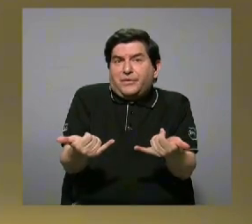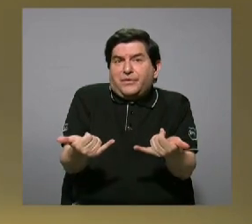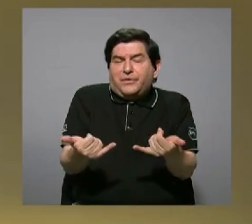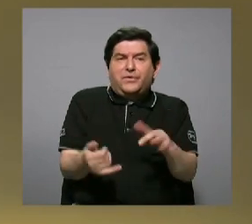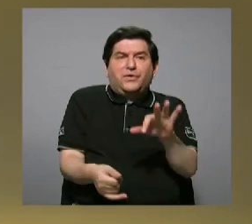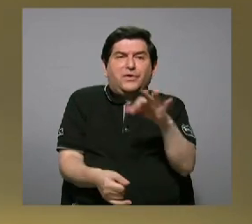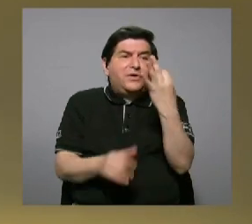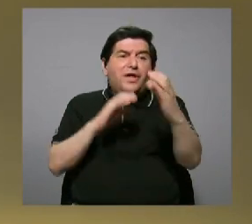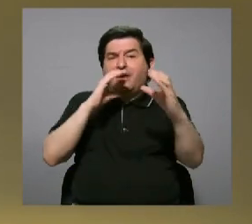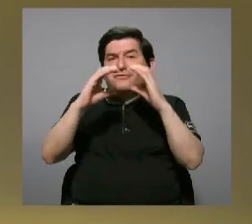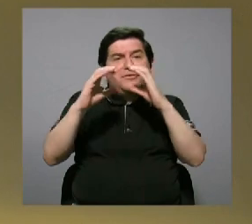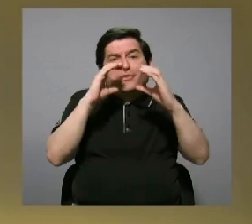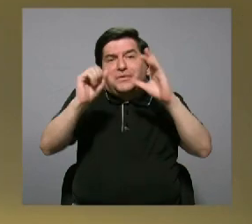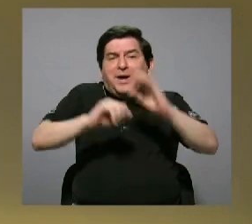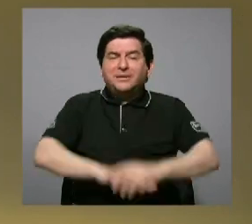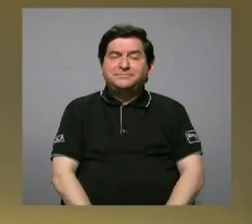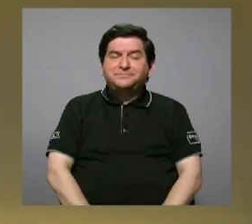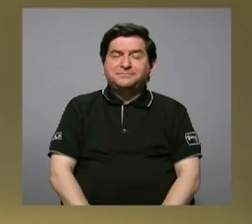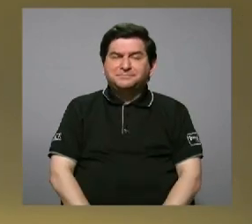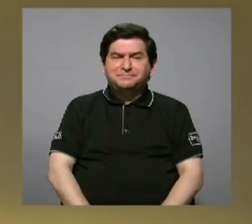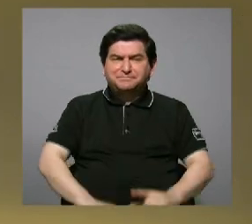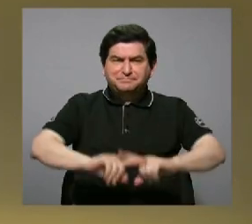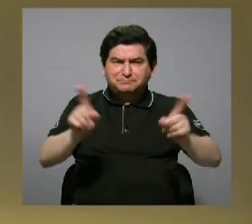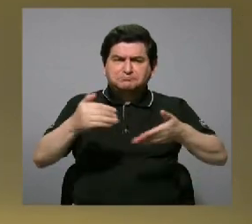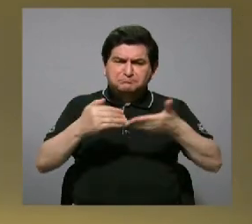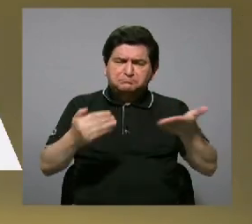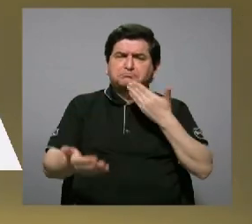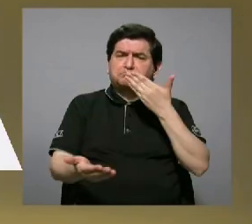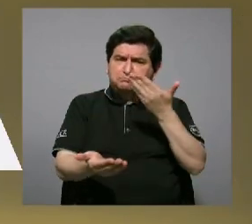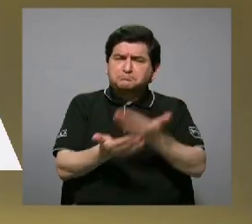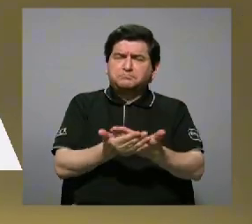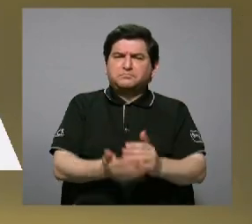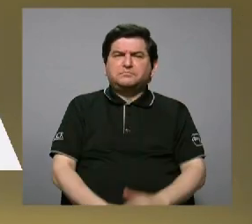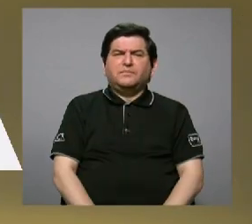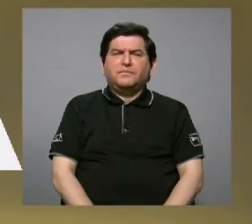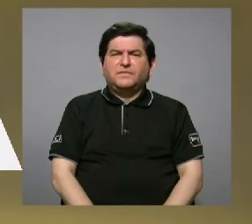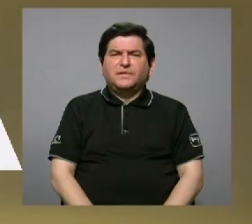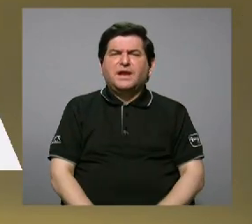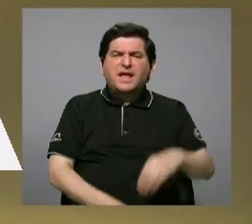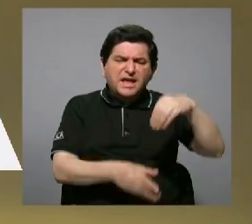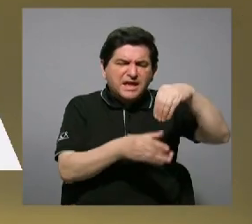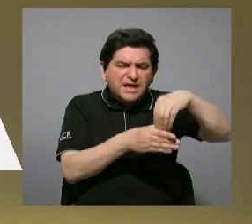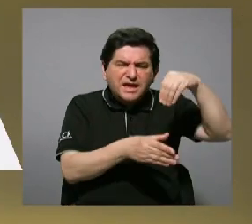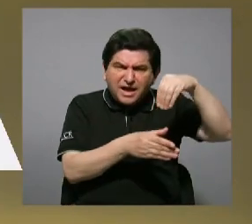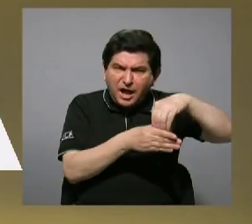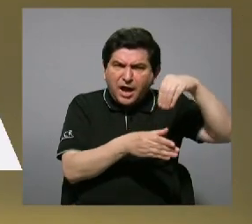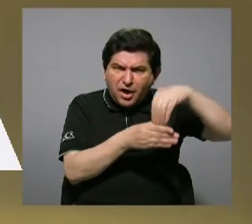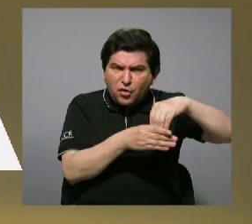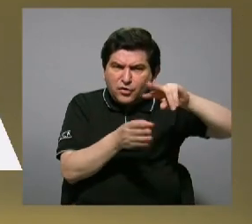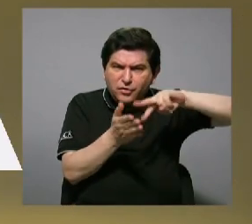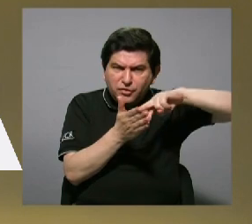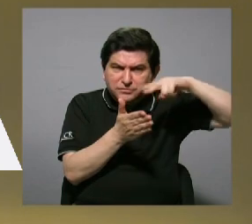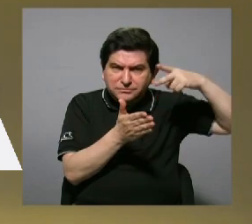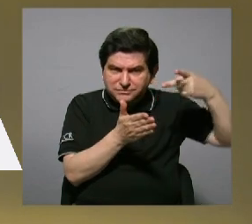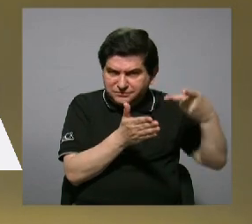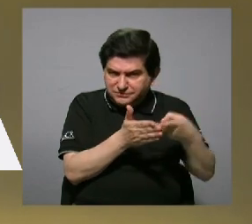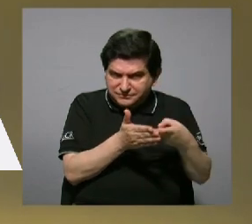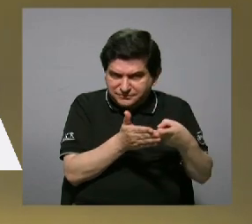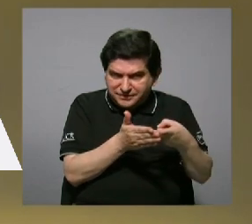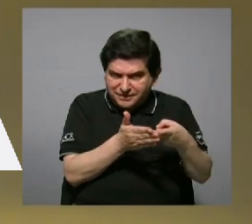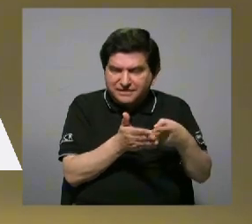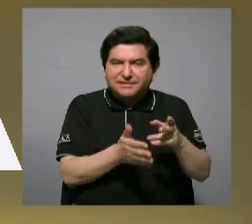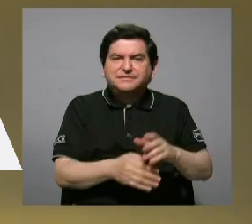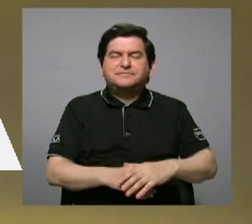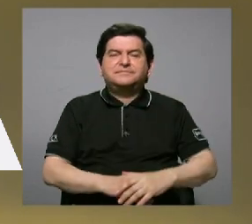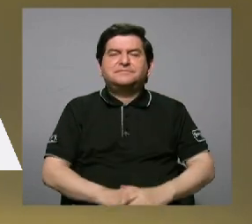manera de comunicarse, pero hay cosas buenas. ¿Y qué iba a decir del ahorro? El ahorro quiere decir